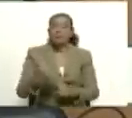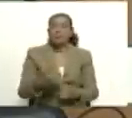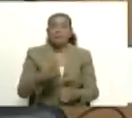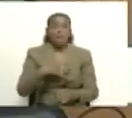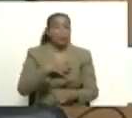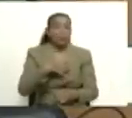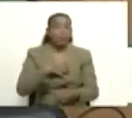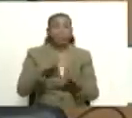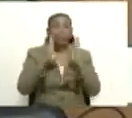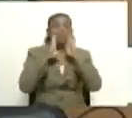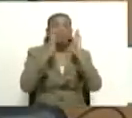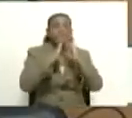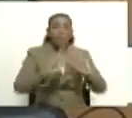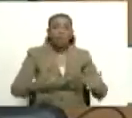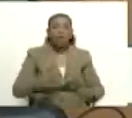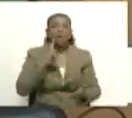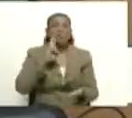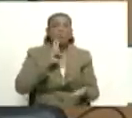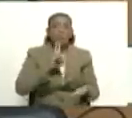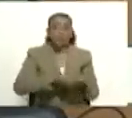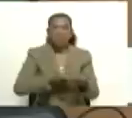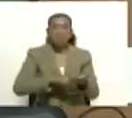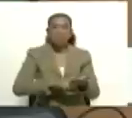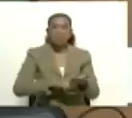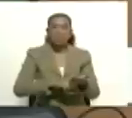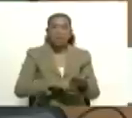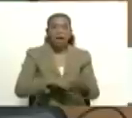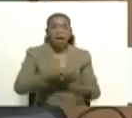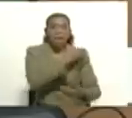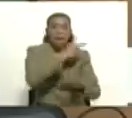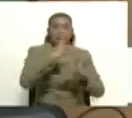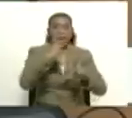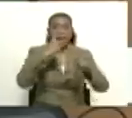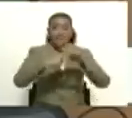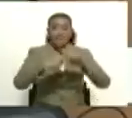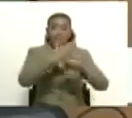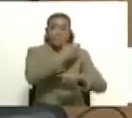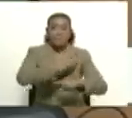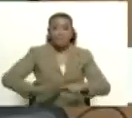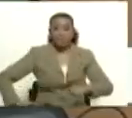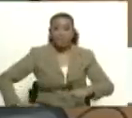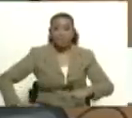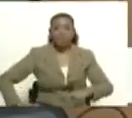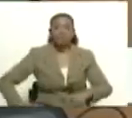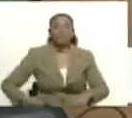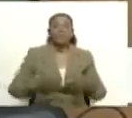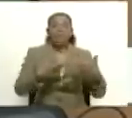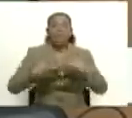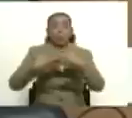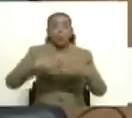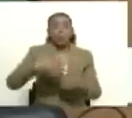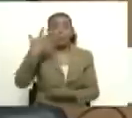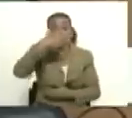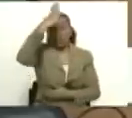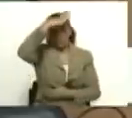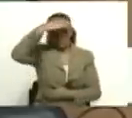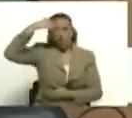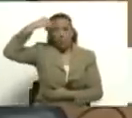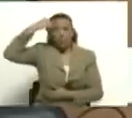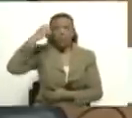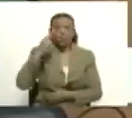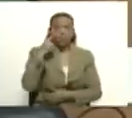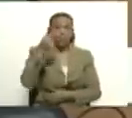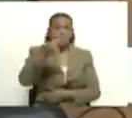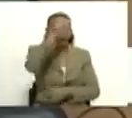impertinentes declaraciones contra Venezuela por parte del expresidente de los Estados Unidos, Donald Trump.